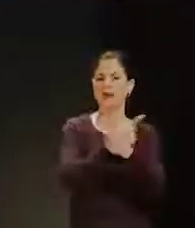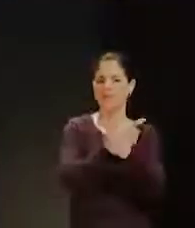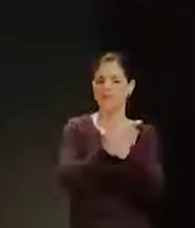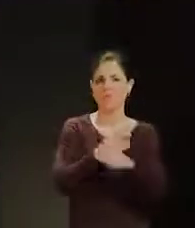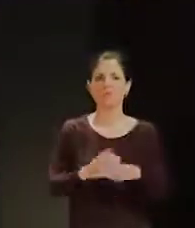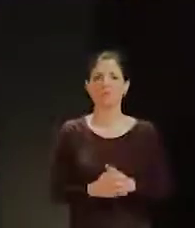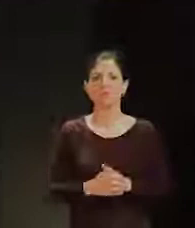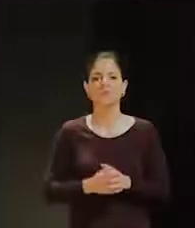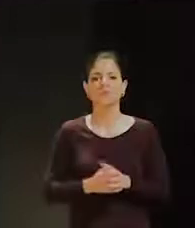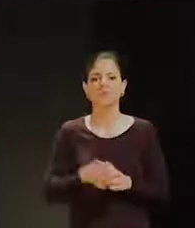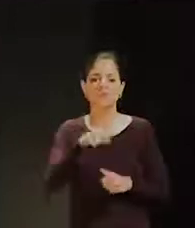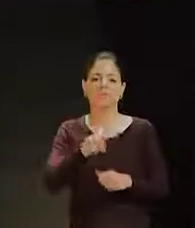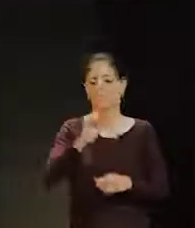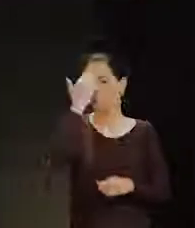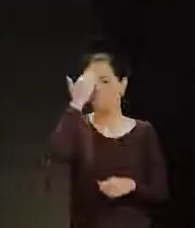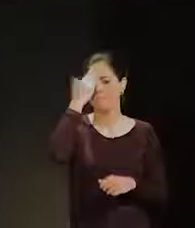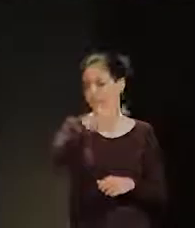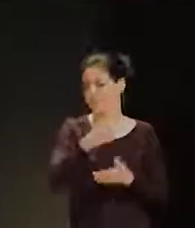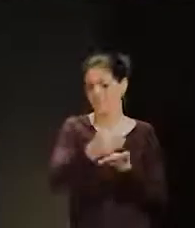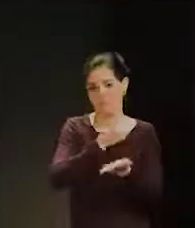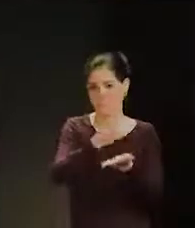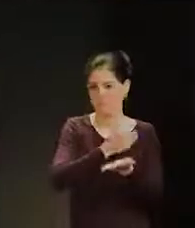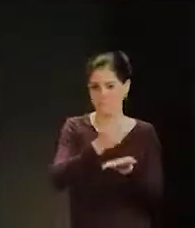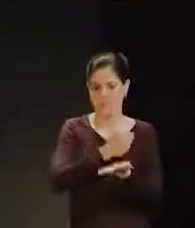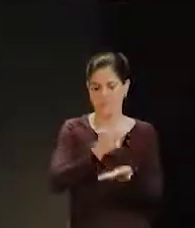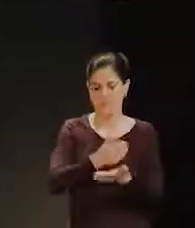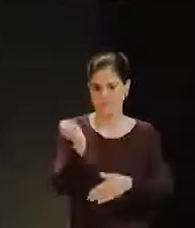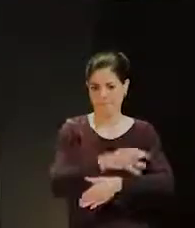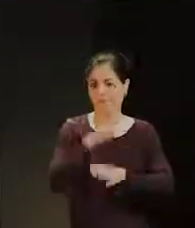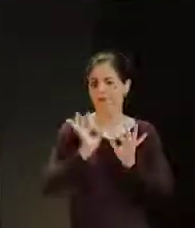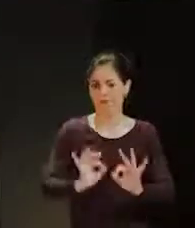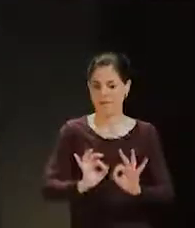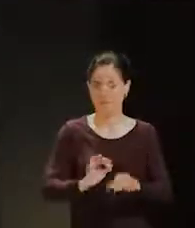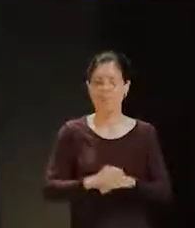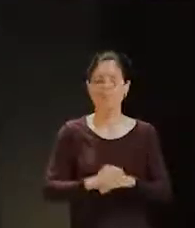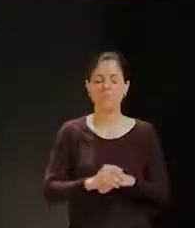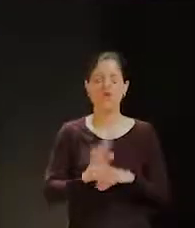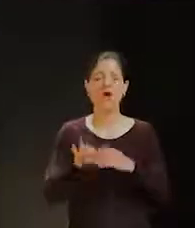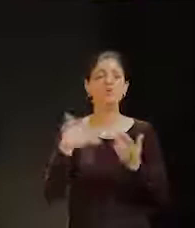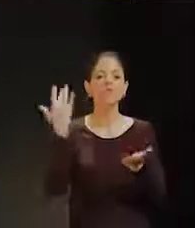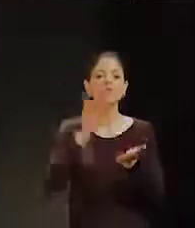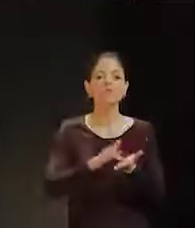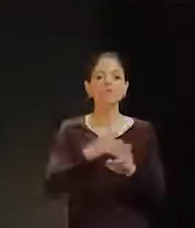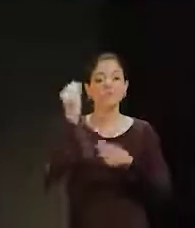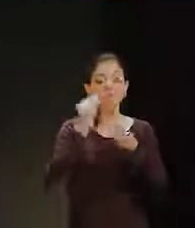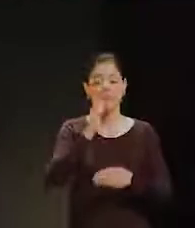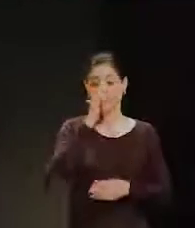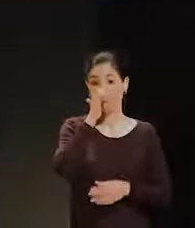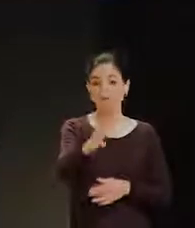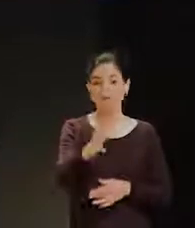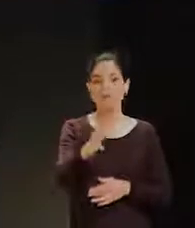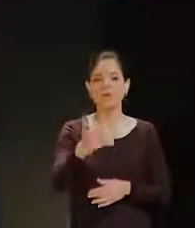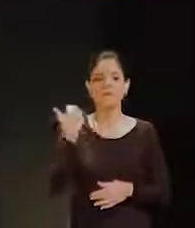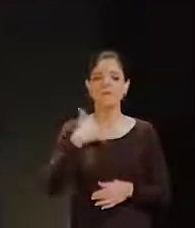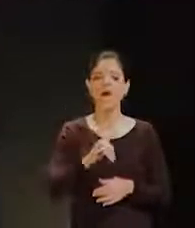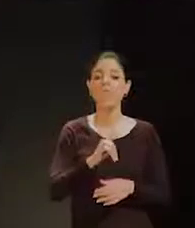y es su principal fuente, ¿no?, de ingresos en este momento, hasta que consideren que después de 5 años ha